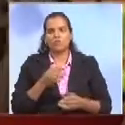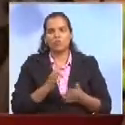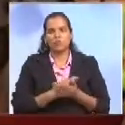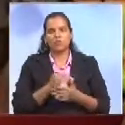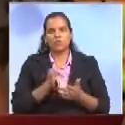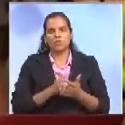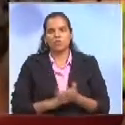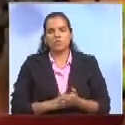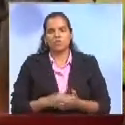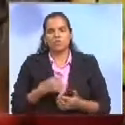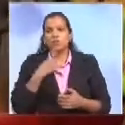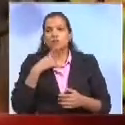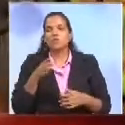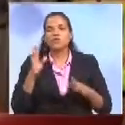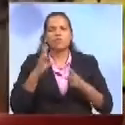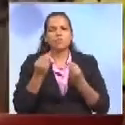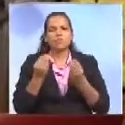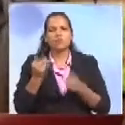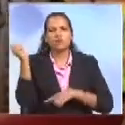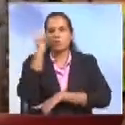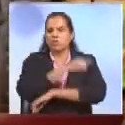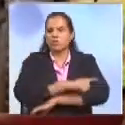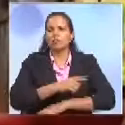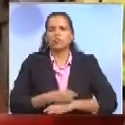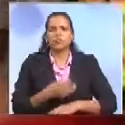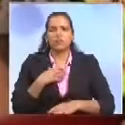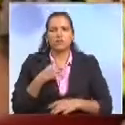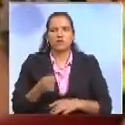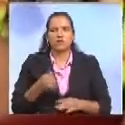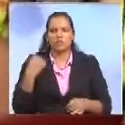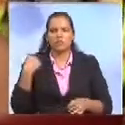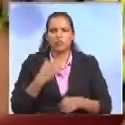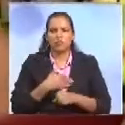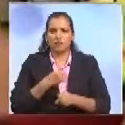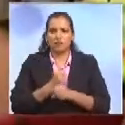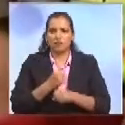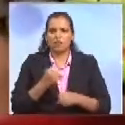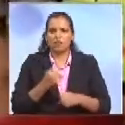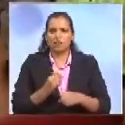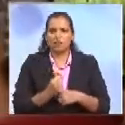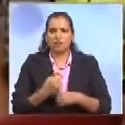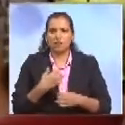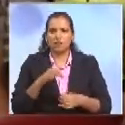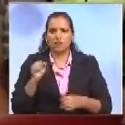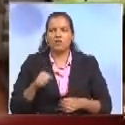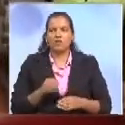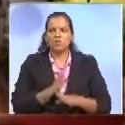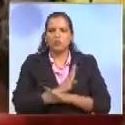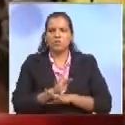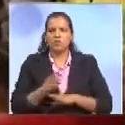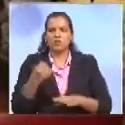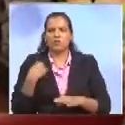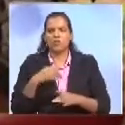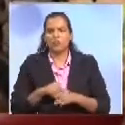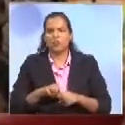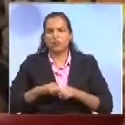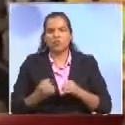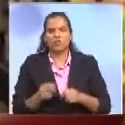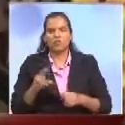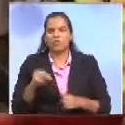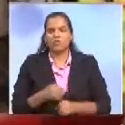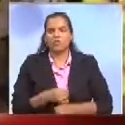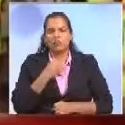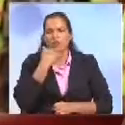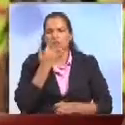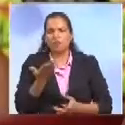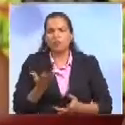esa iniciativa, porque ya han pasado muchos días y ese trabajo tenía que haberse hecho. Es verdad que la gabarra está dañada, pero eso no era